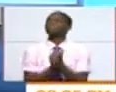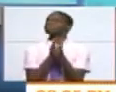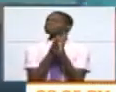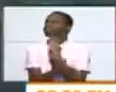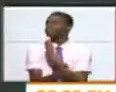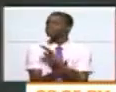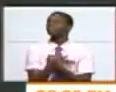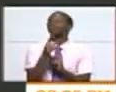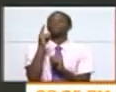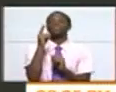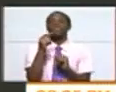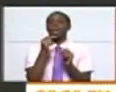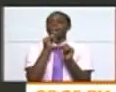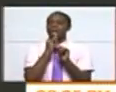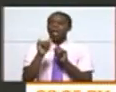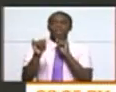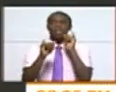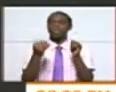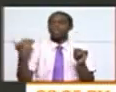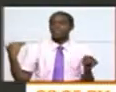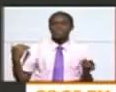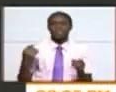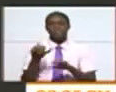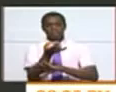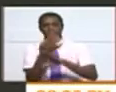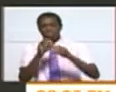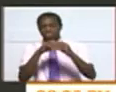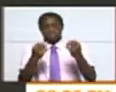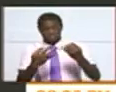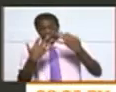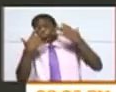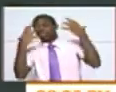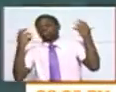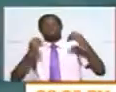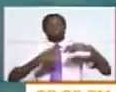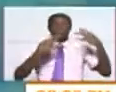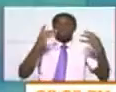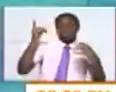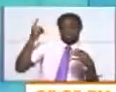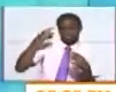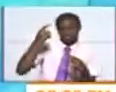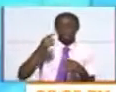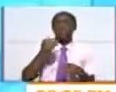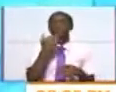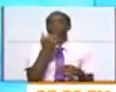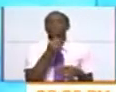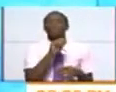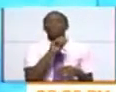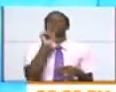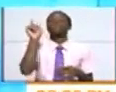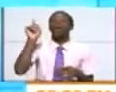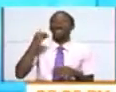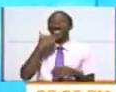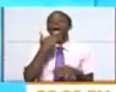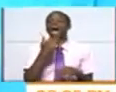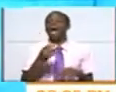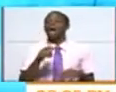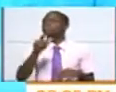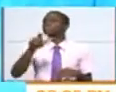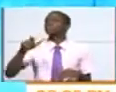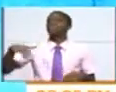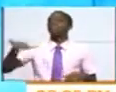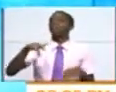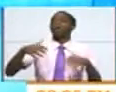lanzan, como lo están haciendo de hace varios días, gases lacrimógenos. Mire lo que dice N24, están dispersando con